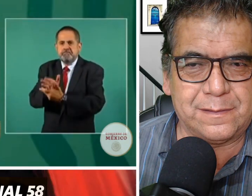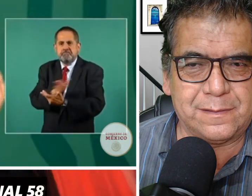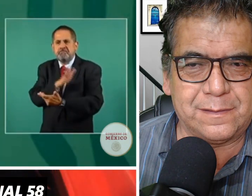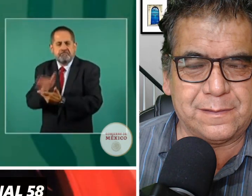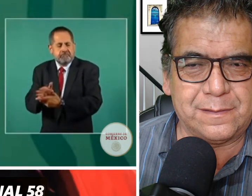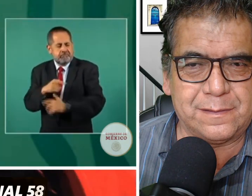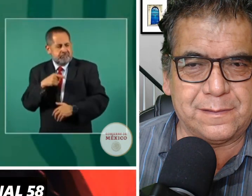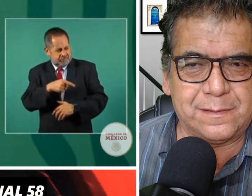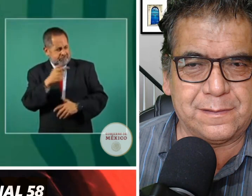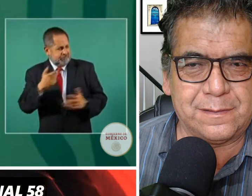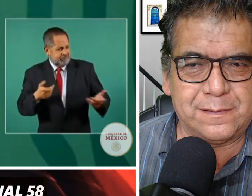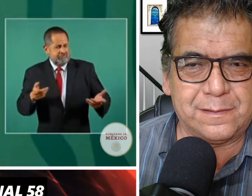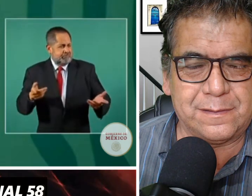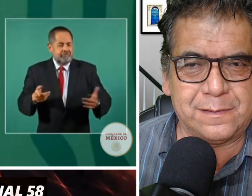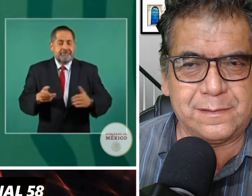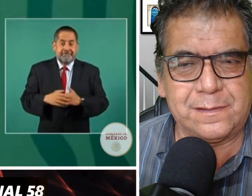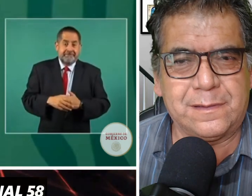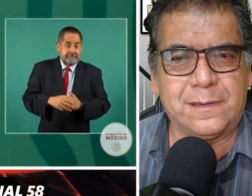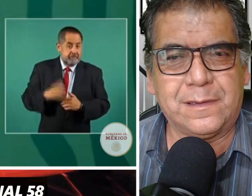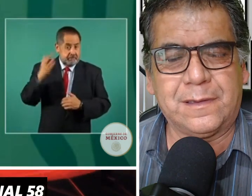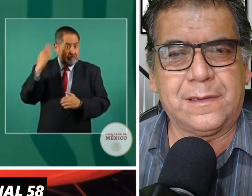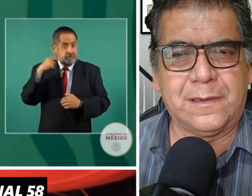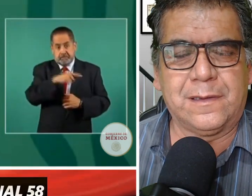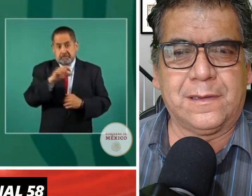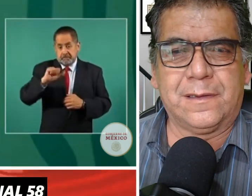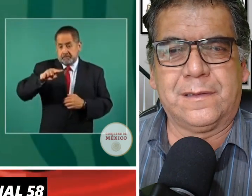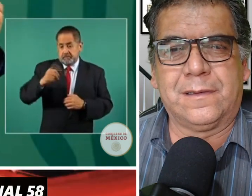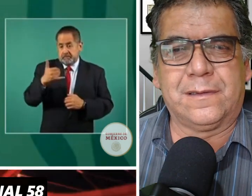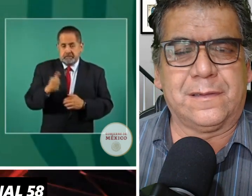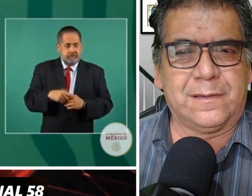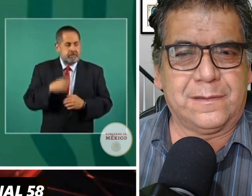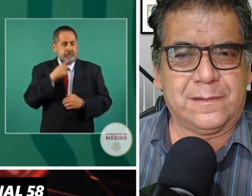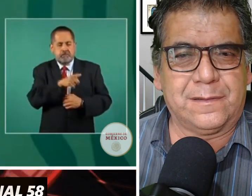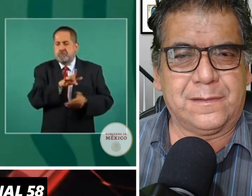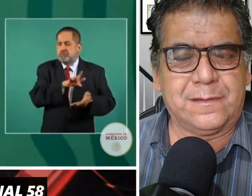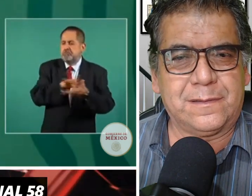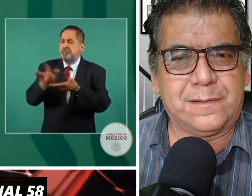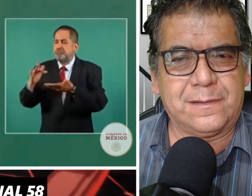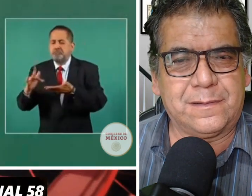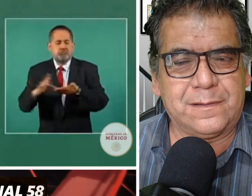y que se ayudaban mutuamente.